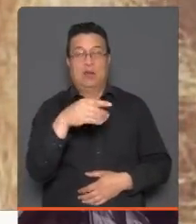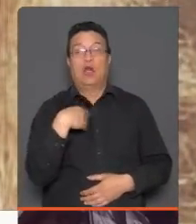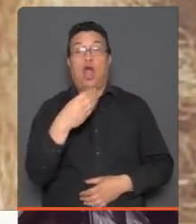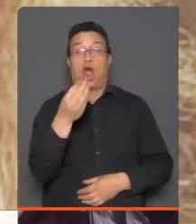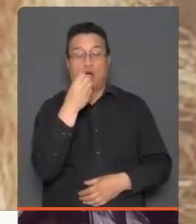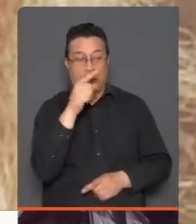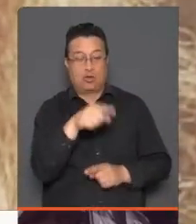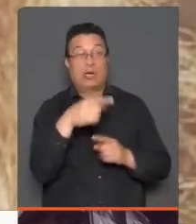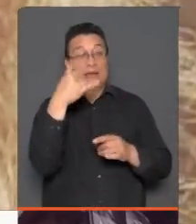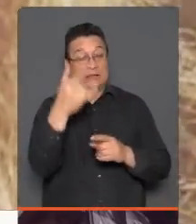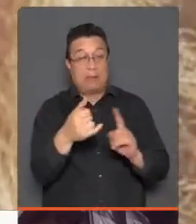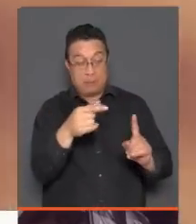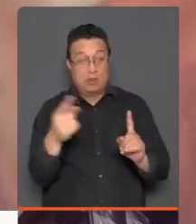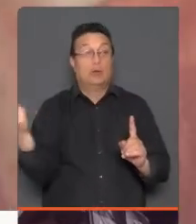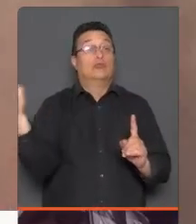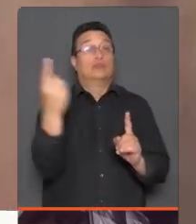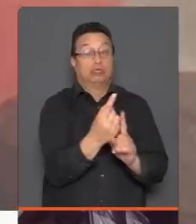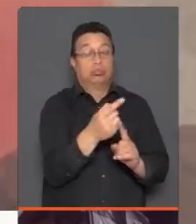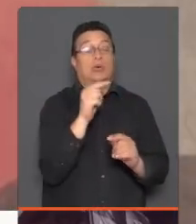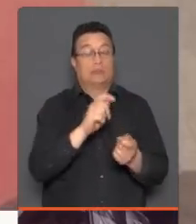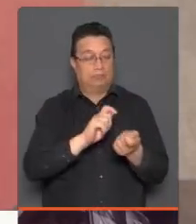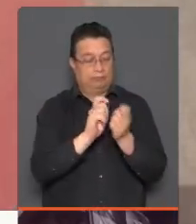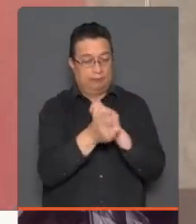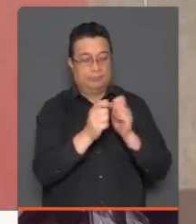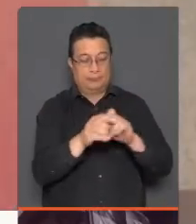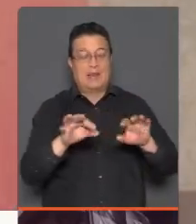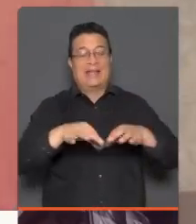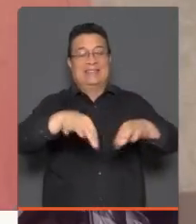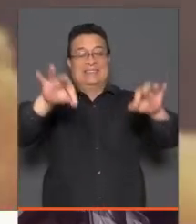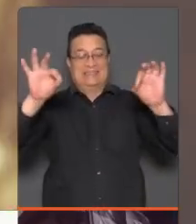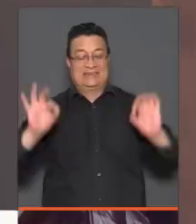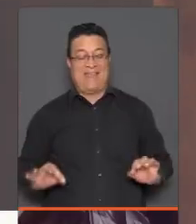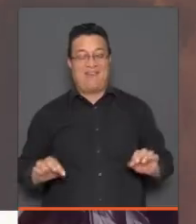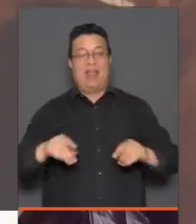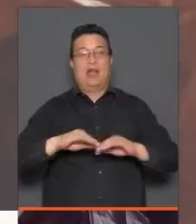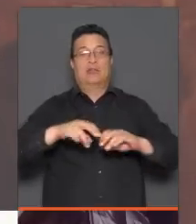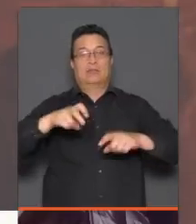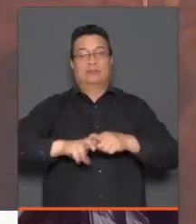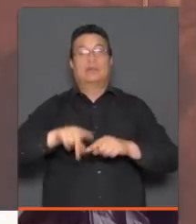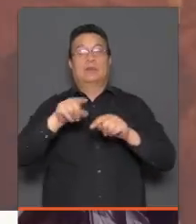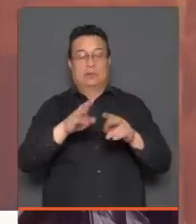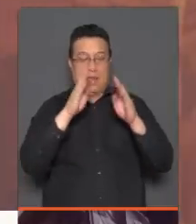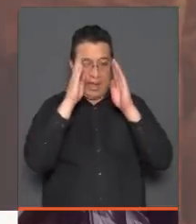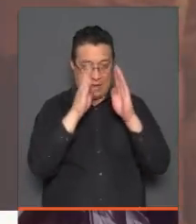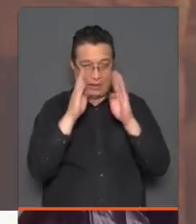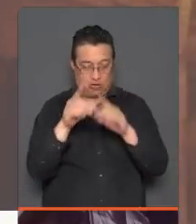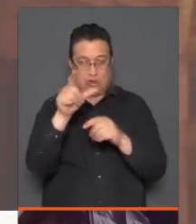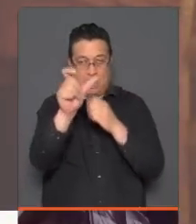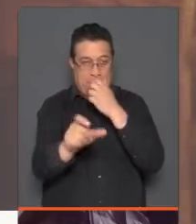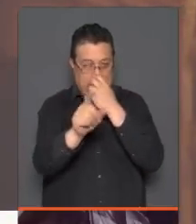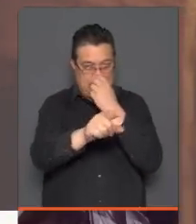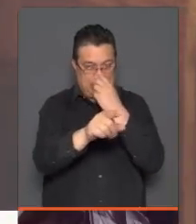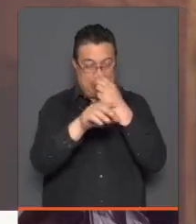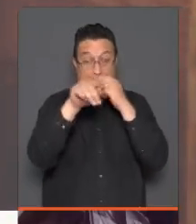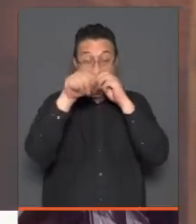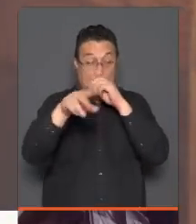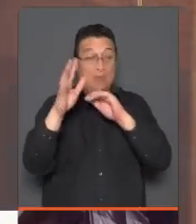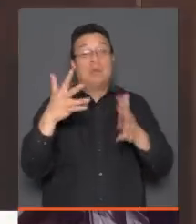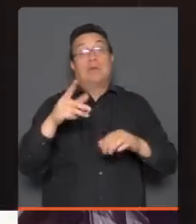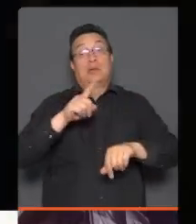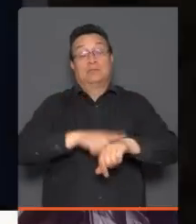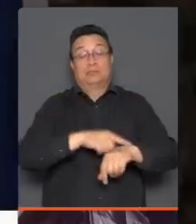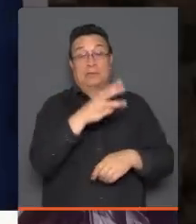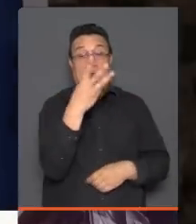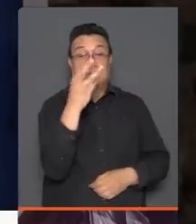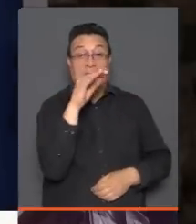iba una clienta se adecuaba, instalando una sábana sobre el sofá y ahí se atendía a la persona. Pasaron alrededor de 30 minutos